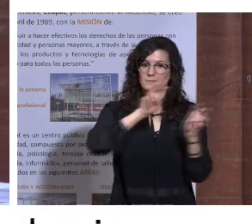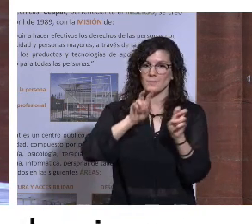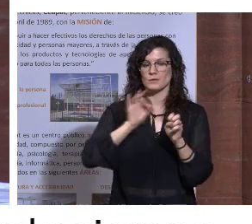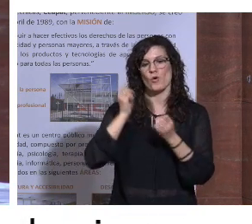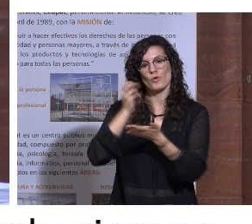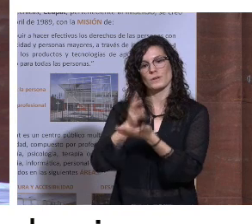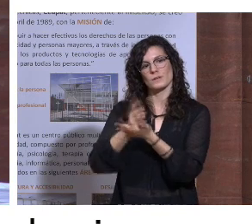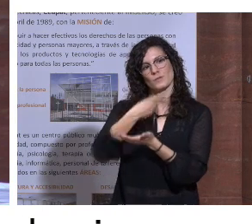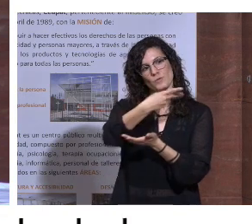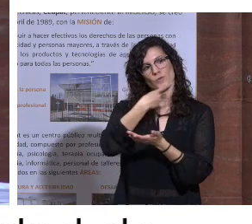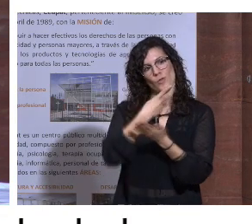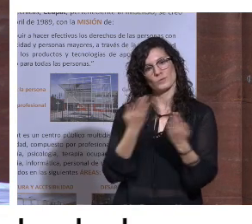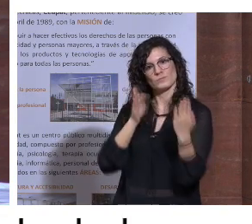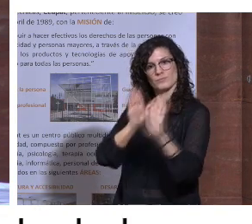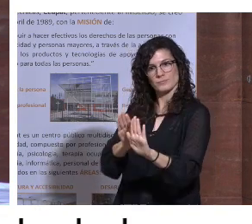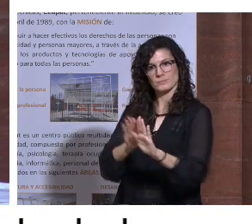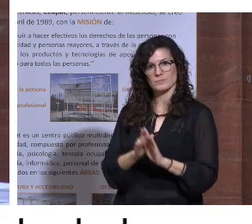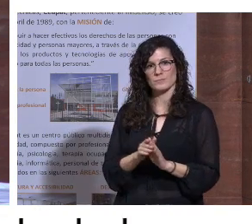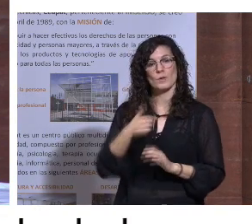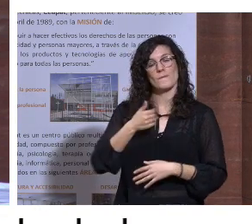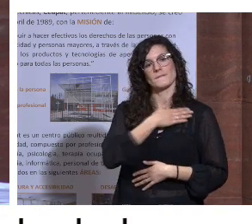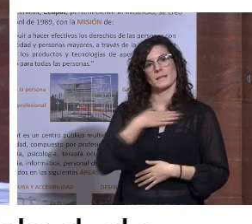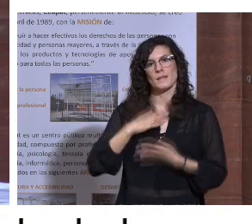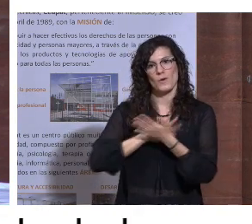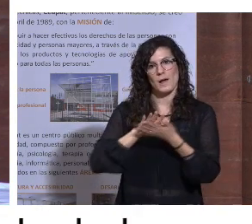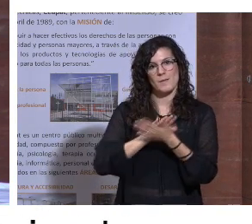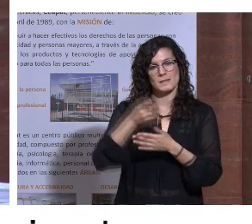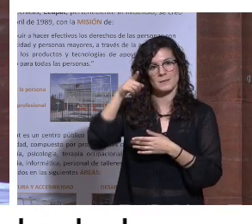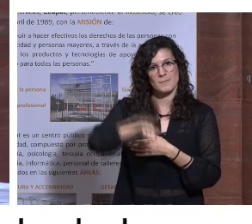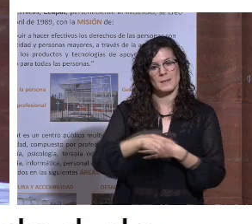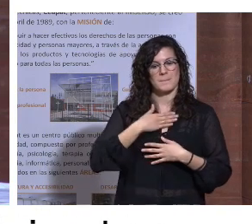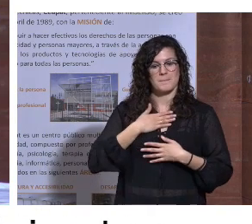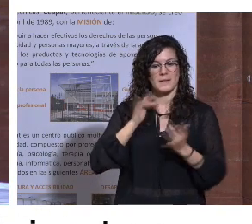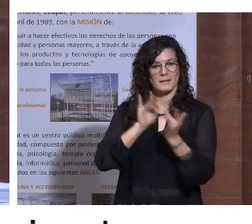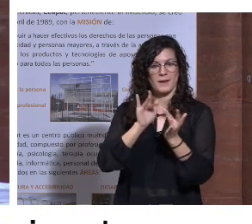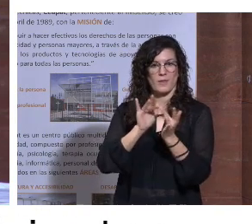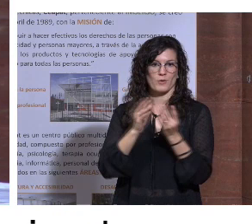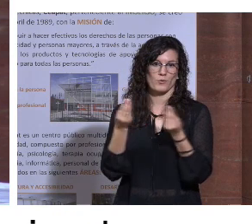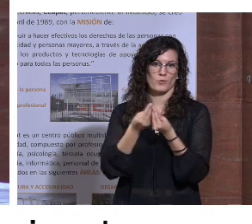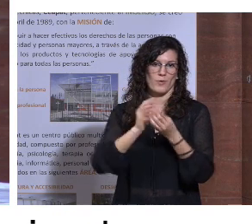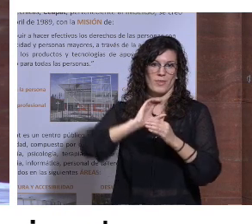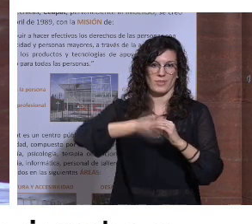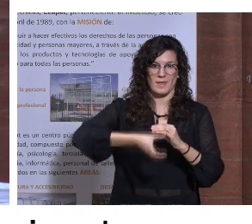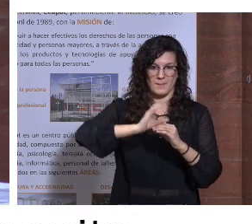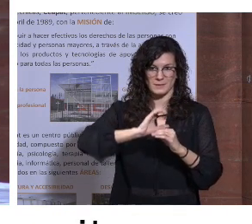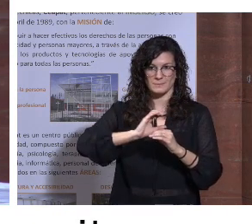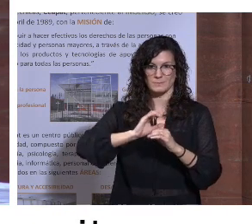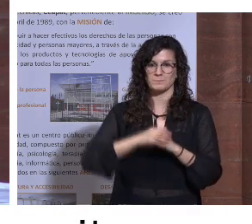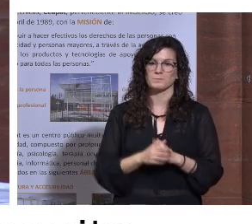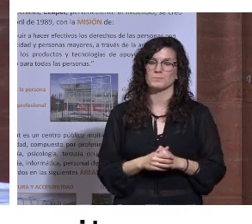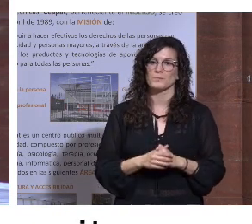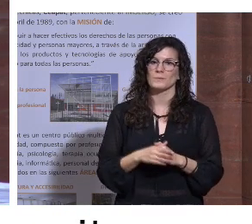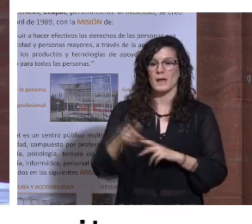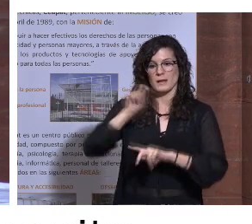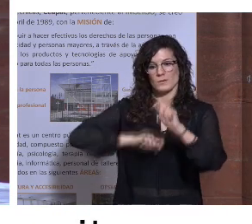juntos. Hoy quiero hablar también un poquito sobre nuestra relación con CEAPAT. Es una relación que respetamos mucho y